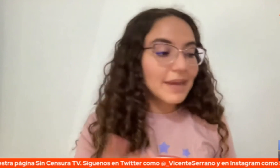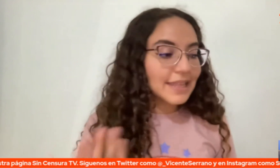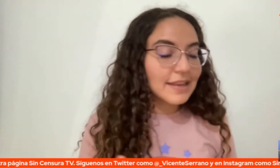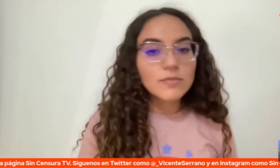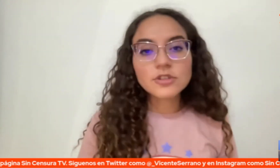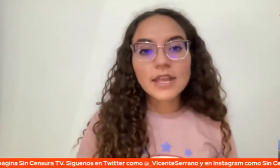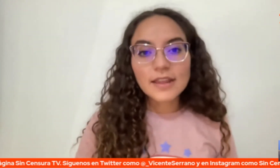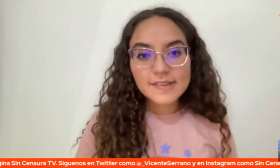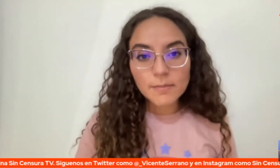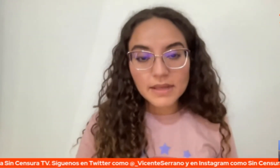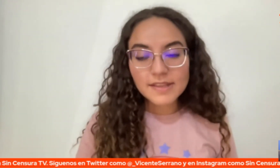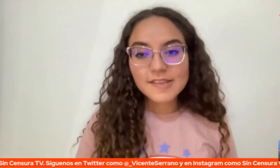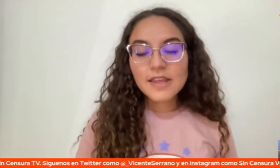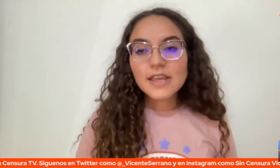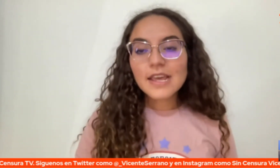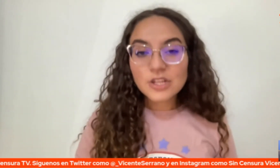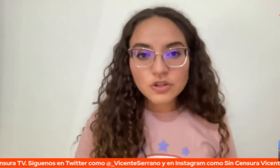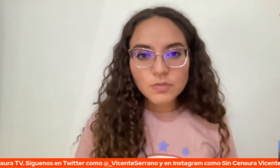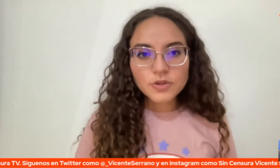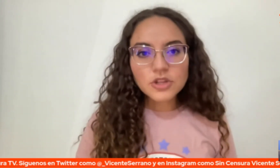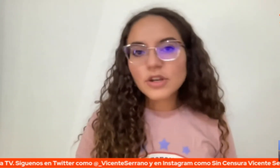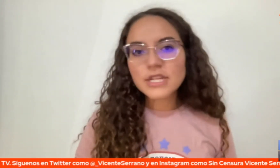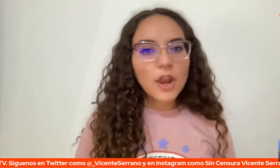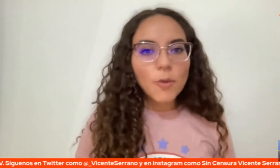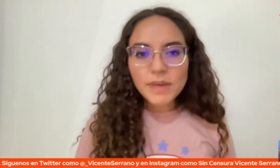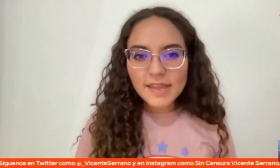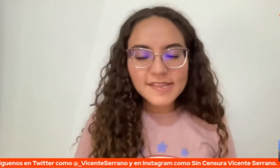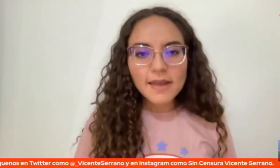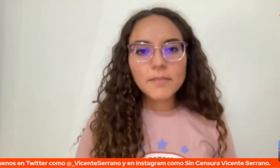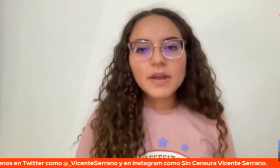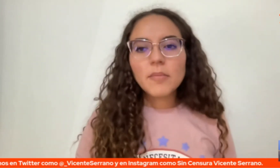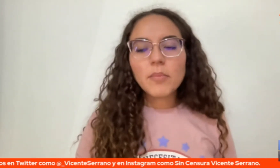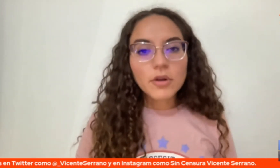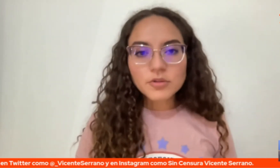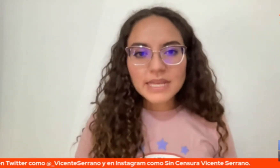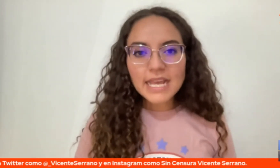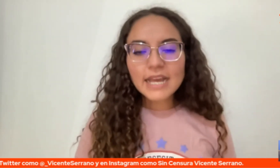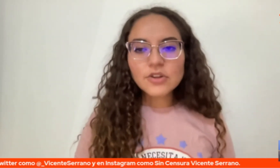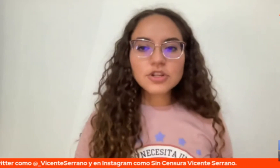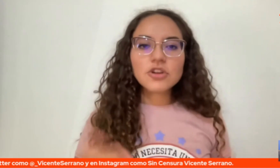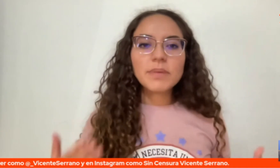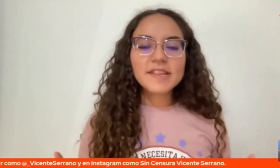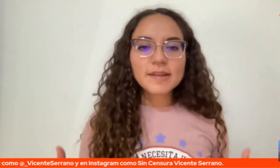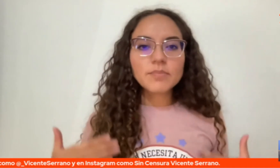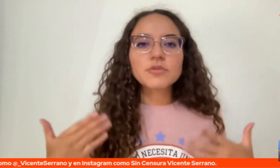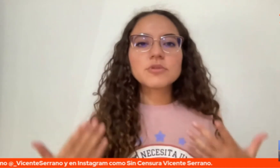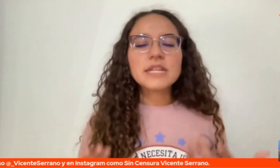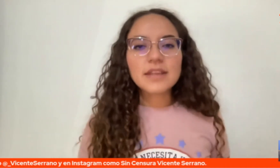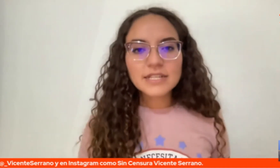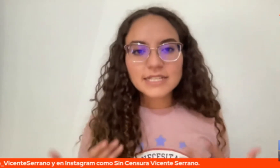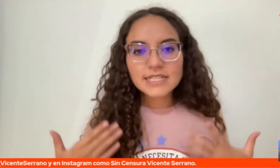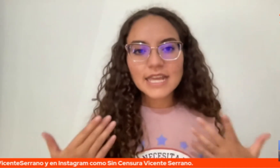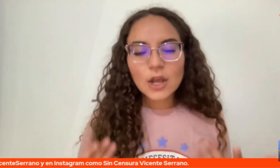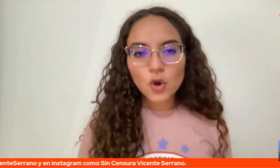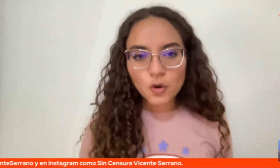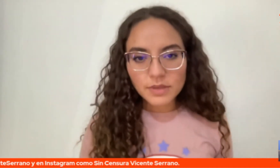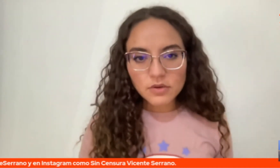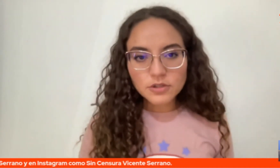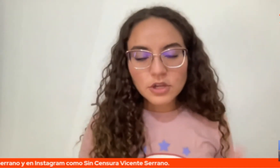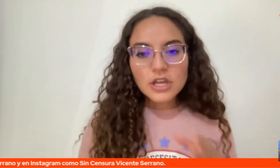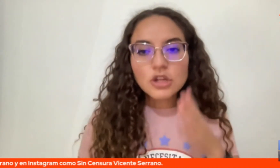gran problema que tenemos en este país. Estos opositores que no piensan por los mexicanos y no piensan por sus